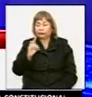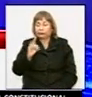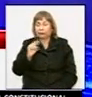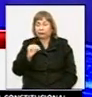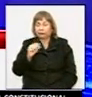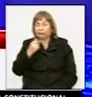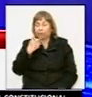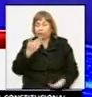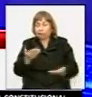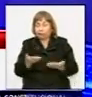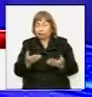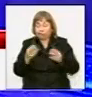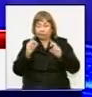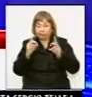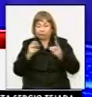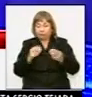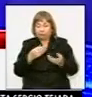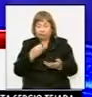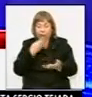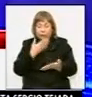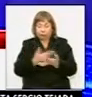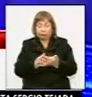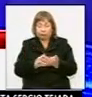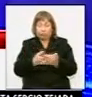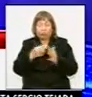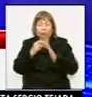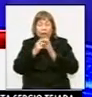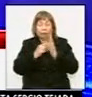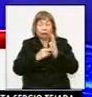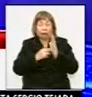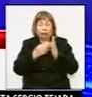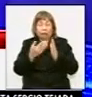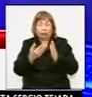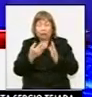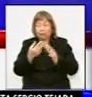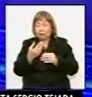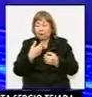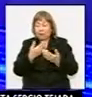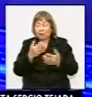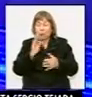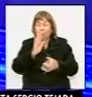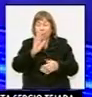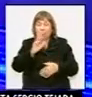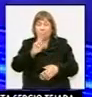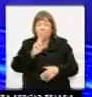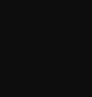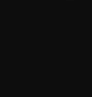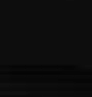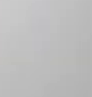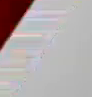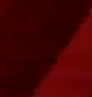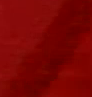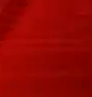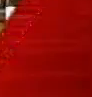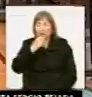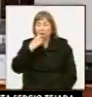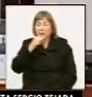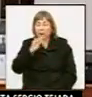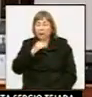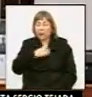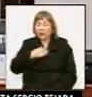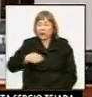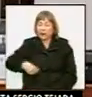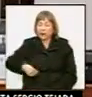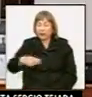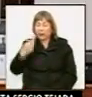por esta cuestionada buena pro otorgada a una empresa vinculada a su viceministro. Es la comisión